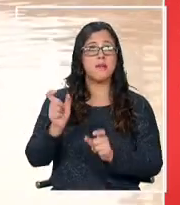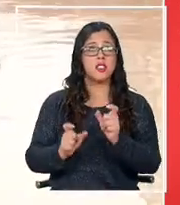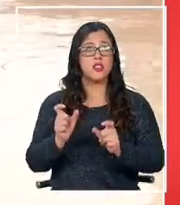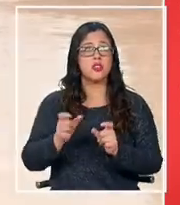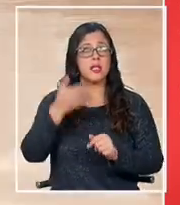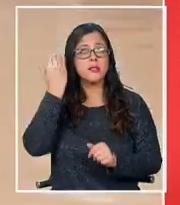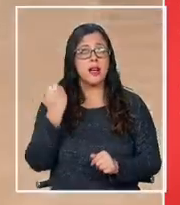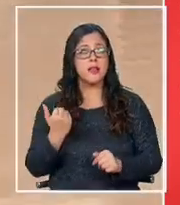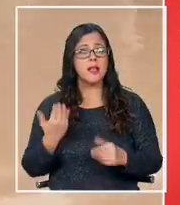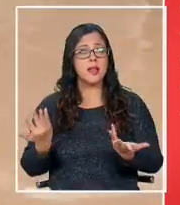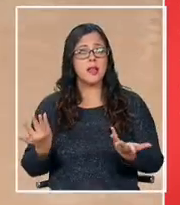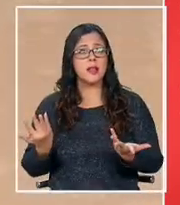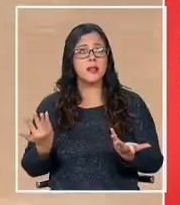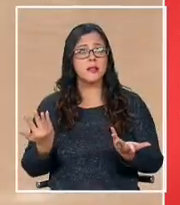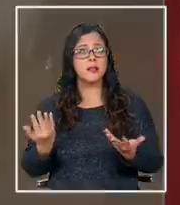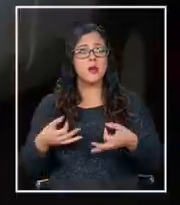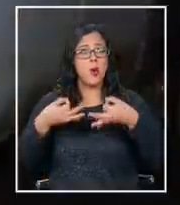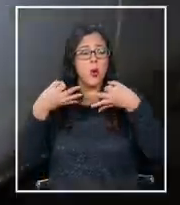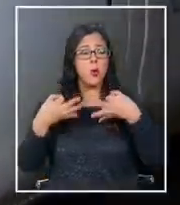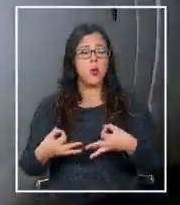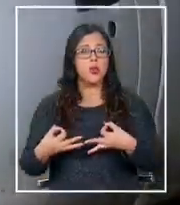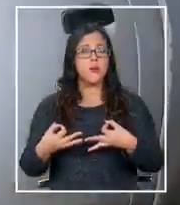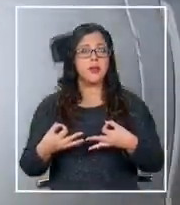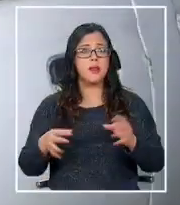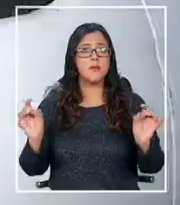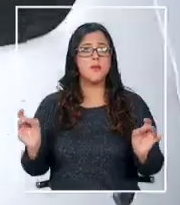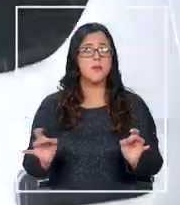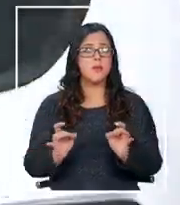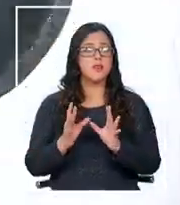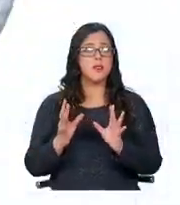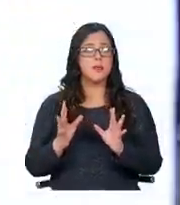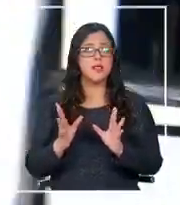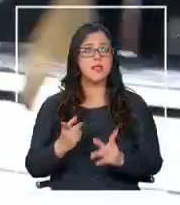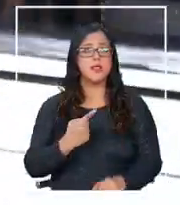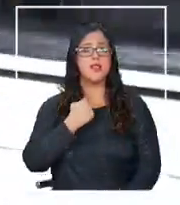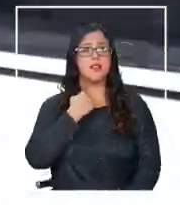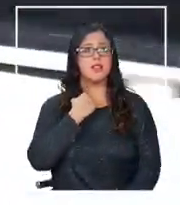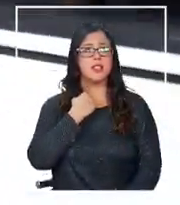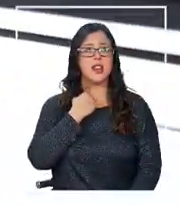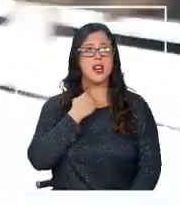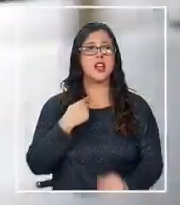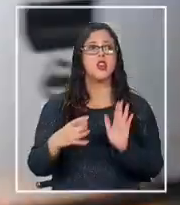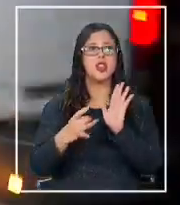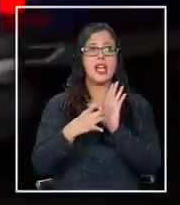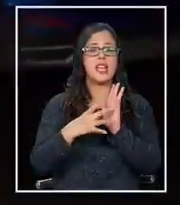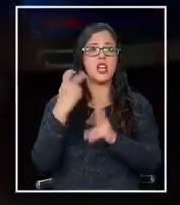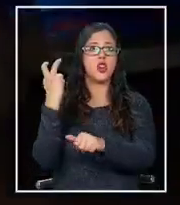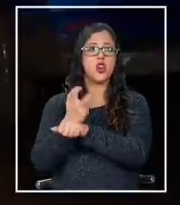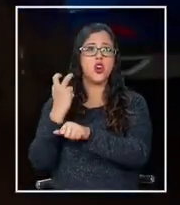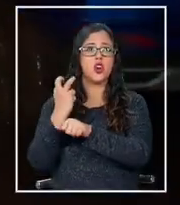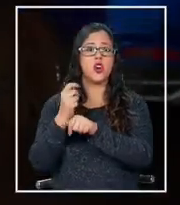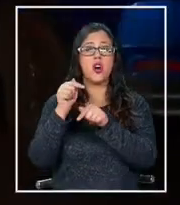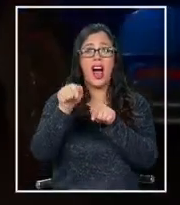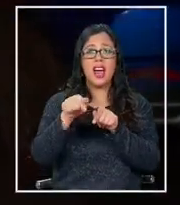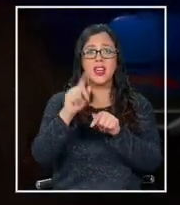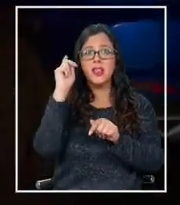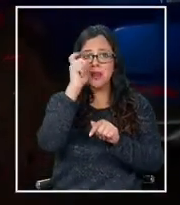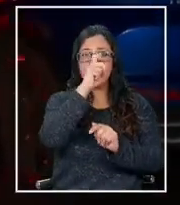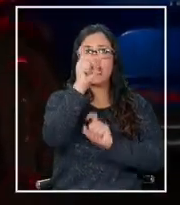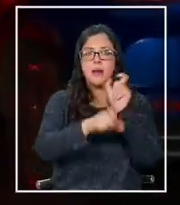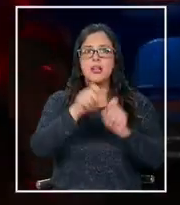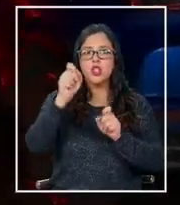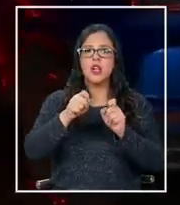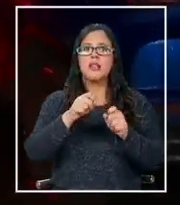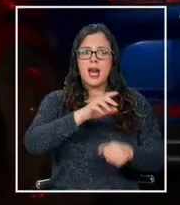era justamente que pudieran verse afectados con algún robo. Por ahí costó un poco evacuar a las personas que estaban acá,